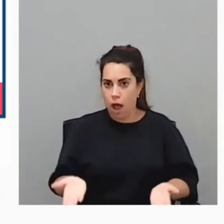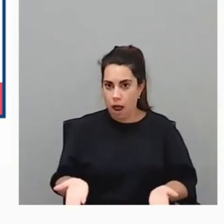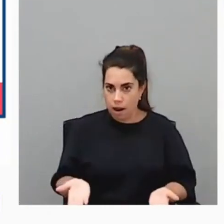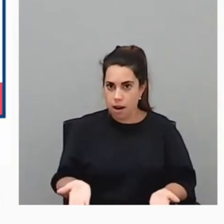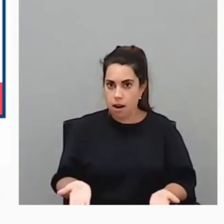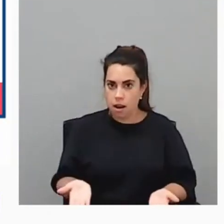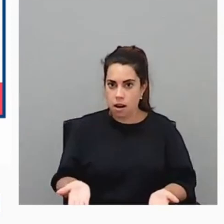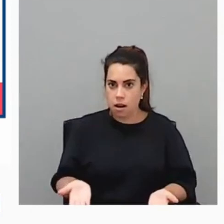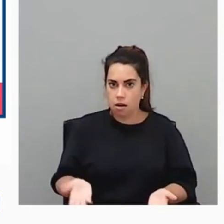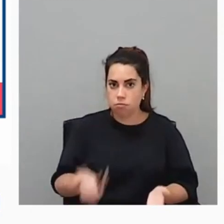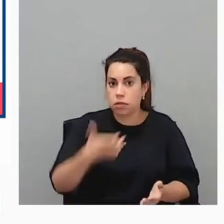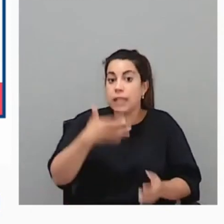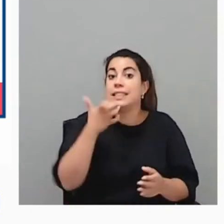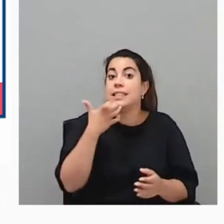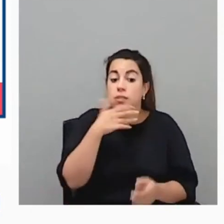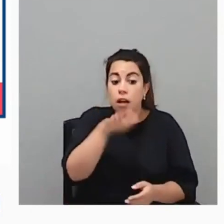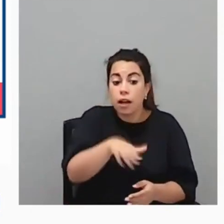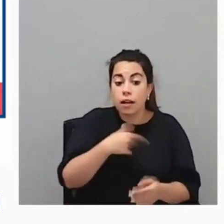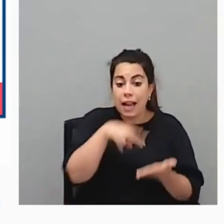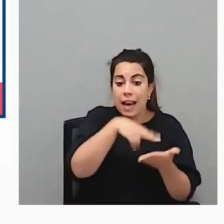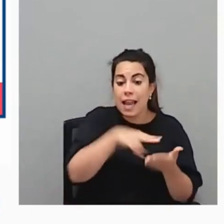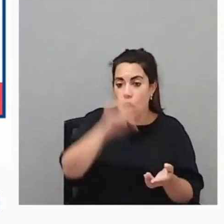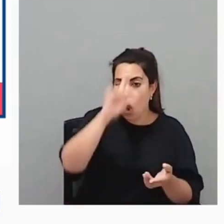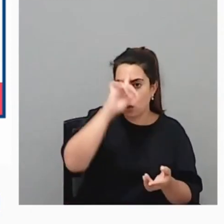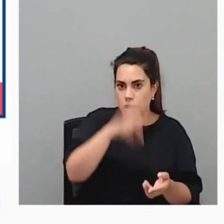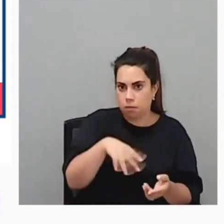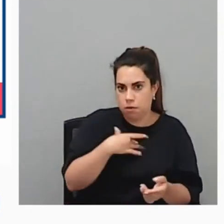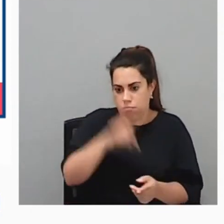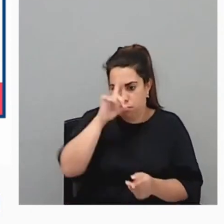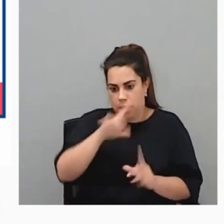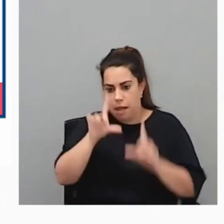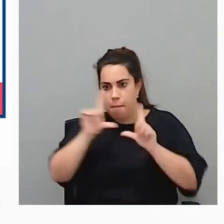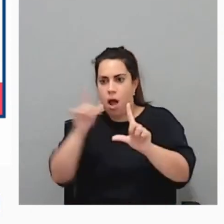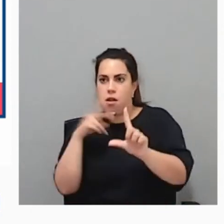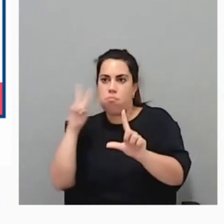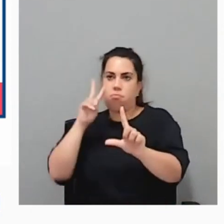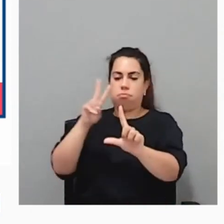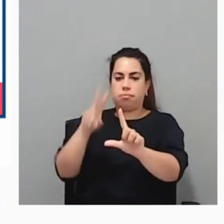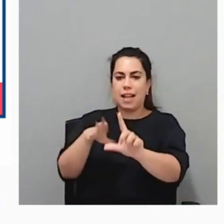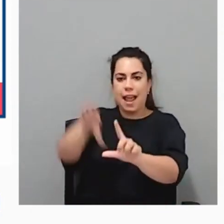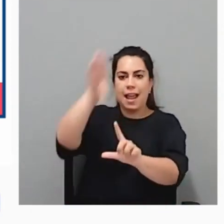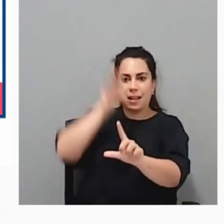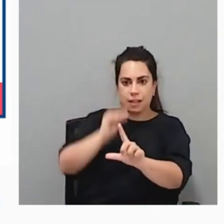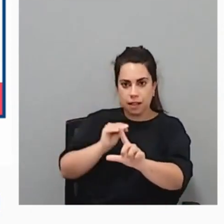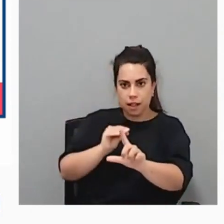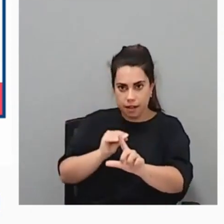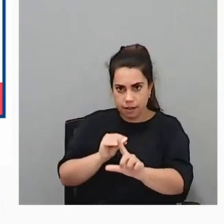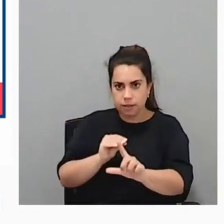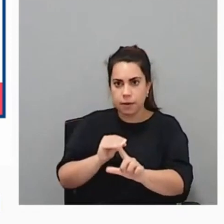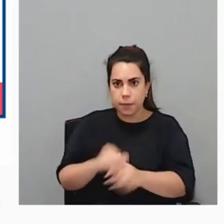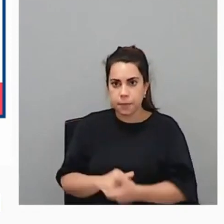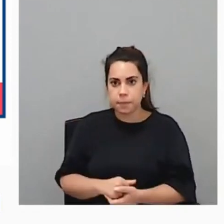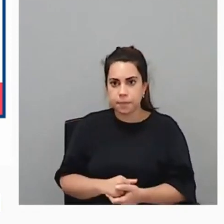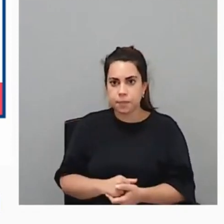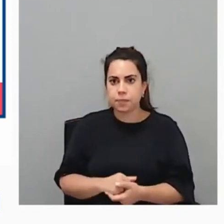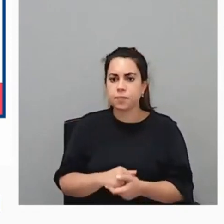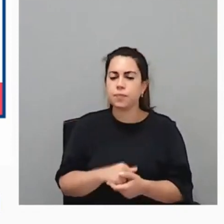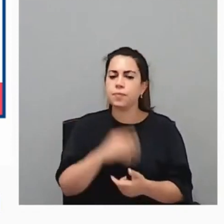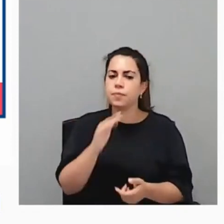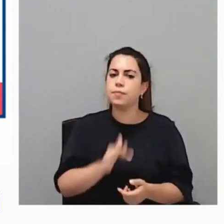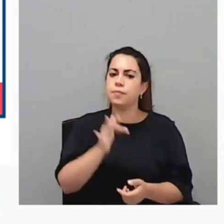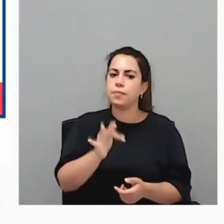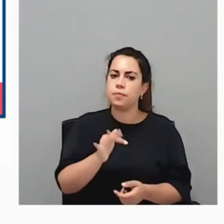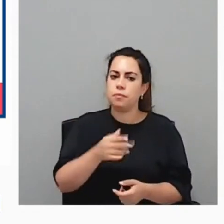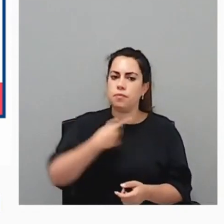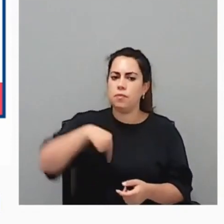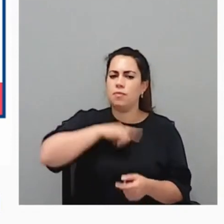pueden comprender la información a través de imágenes y lo visual que le proporcionamos. Y además nos enmarcamos dentro del